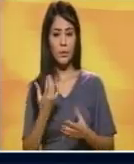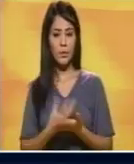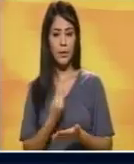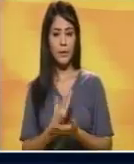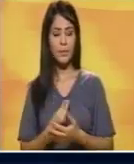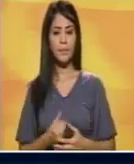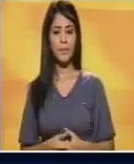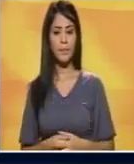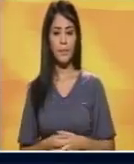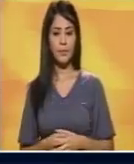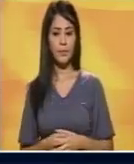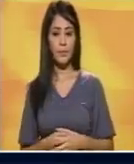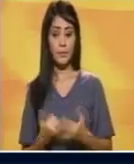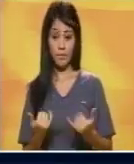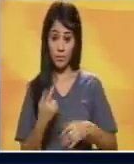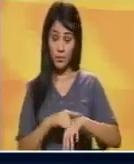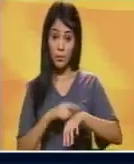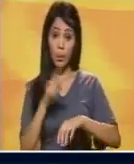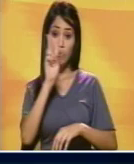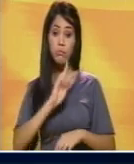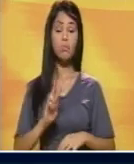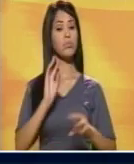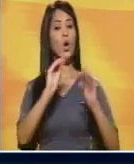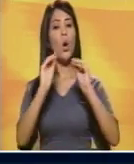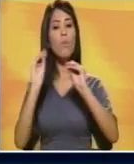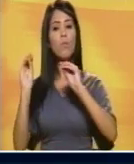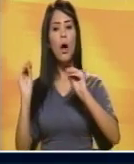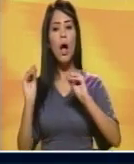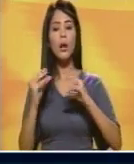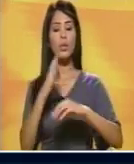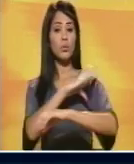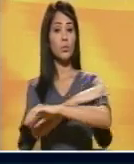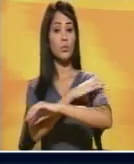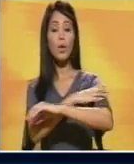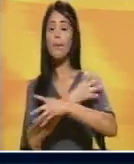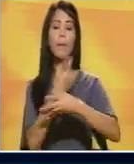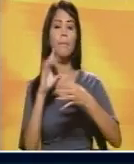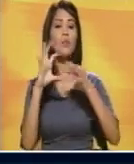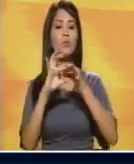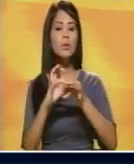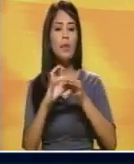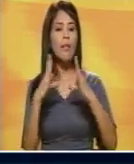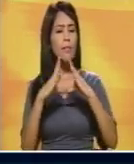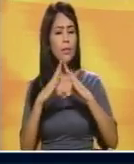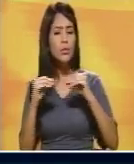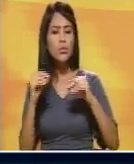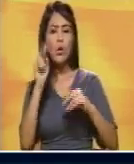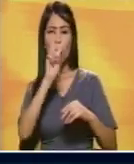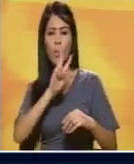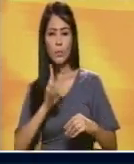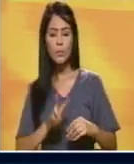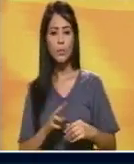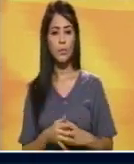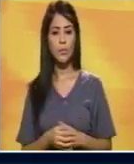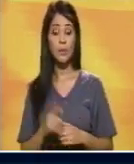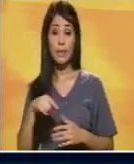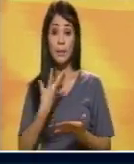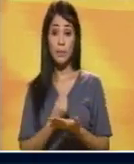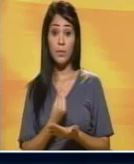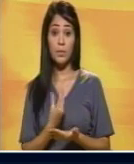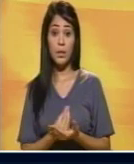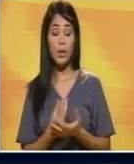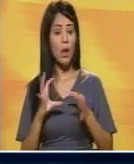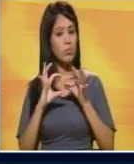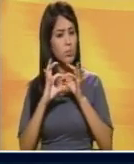En este momento de Venezuela convocamos la unidad de todos los venezolanos y aquí en Monagas convocamos la